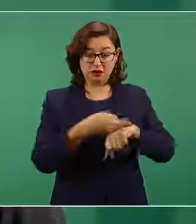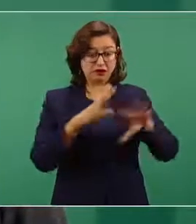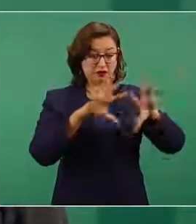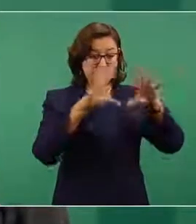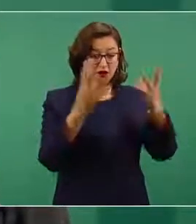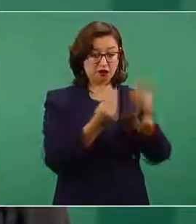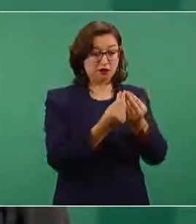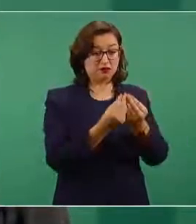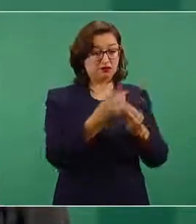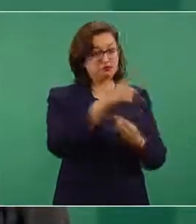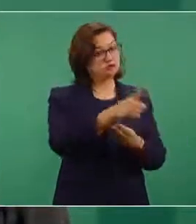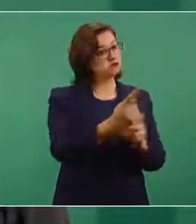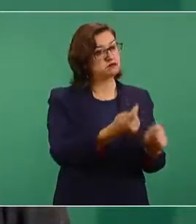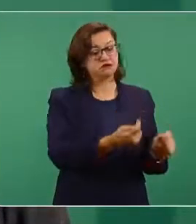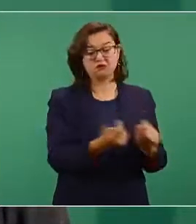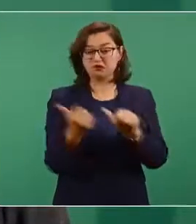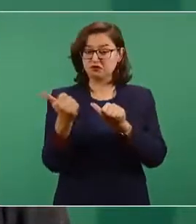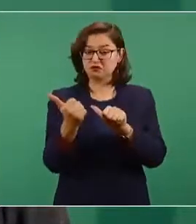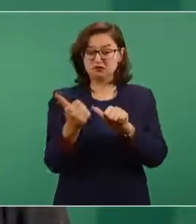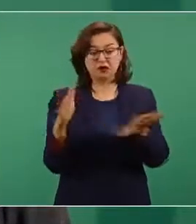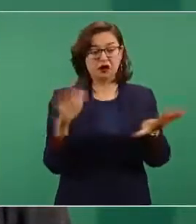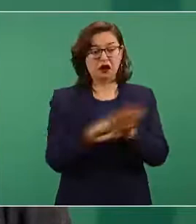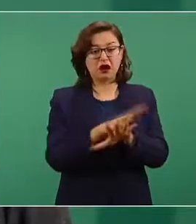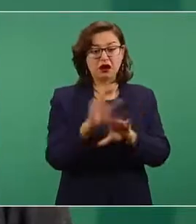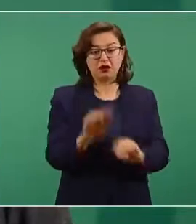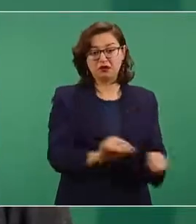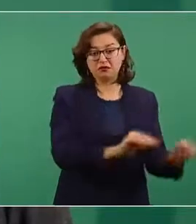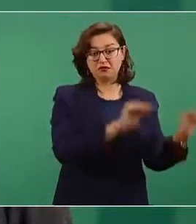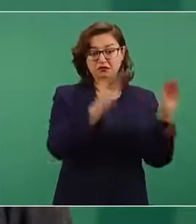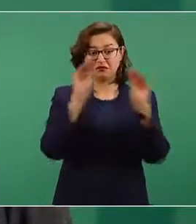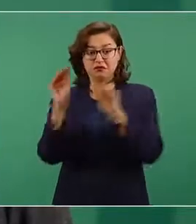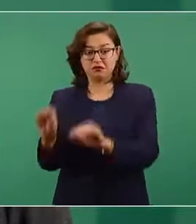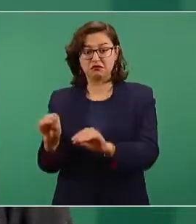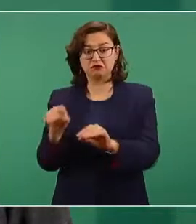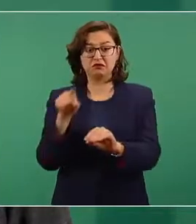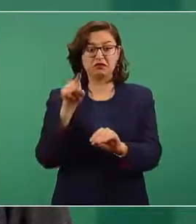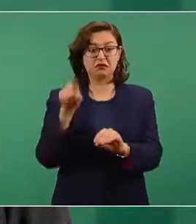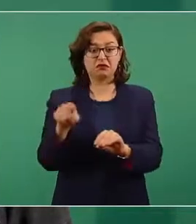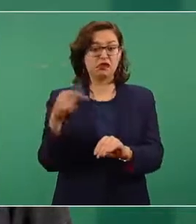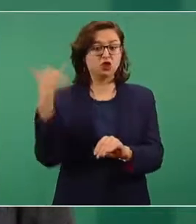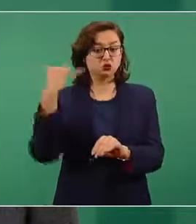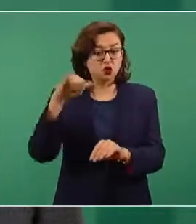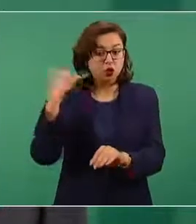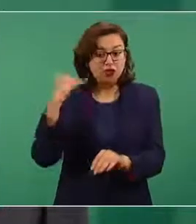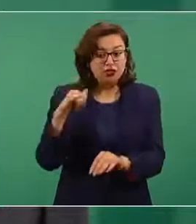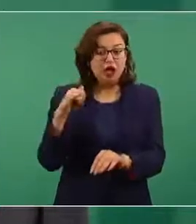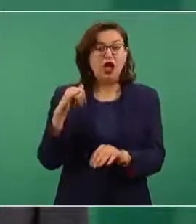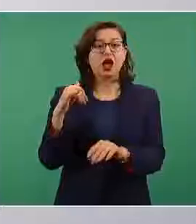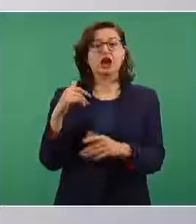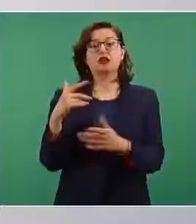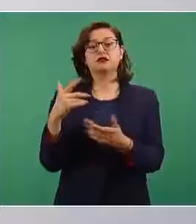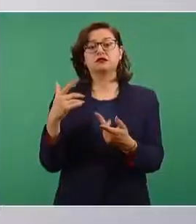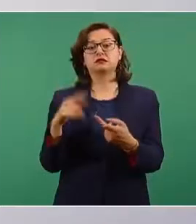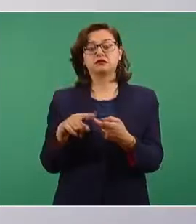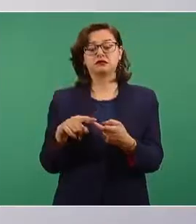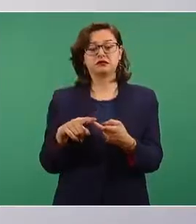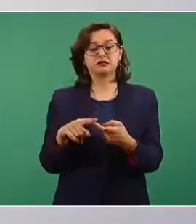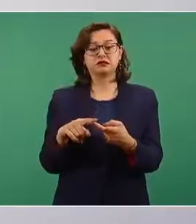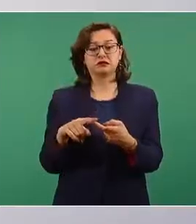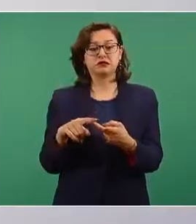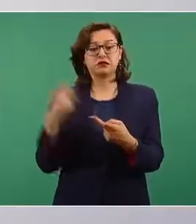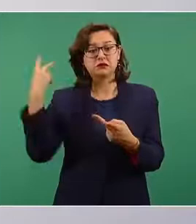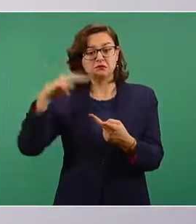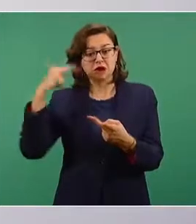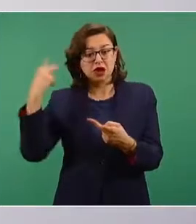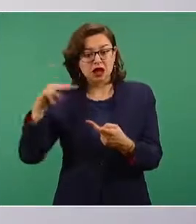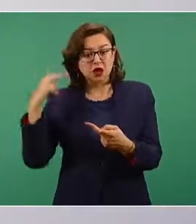a trabajar como esclavos en las haciendas henequeneras de Yucatán, en las haciendas cañeras de